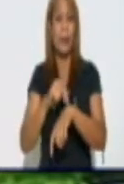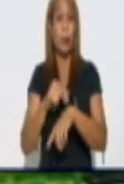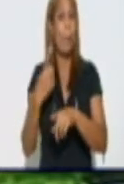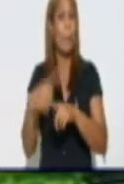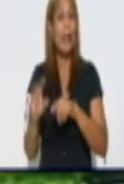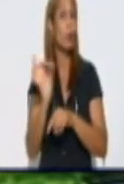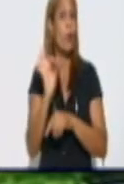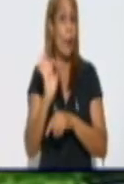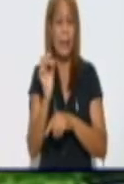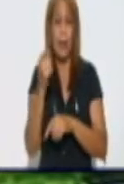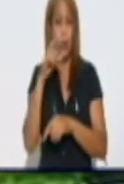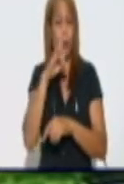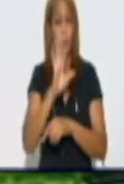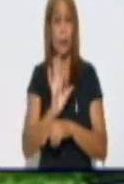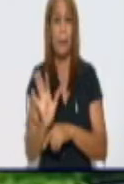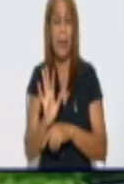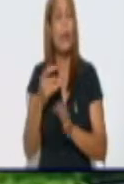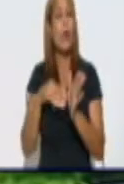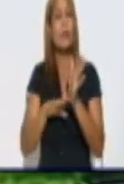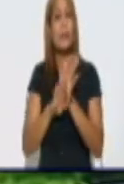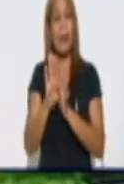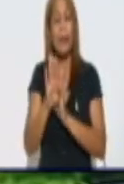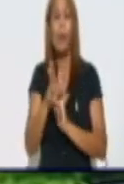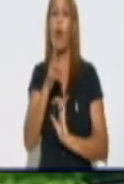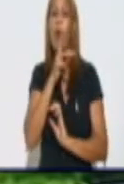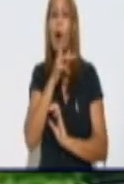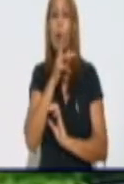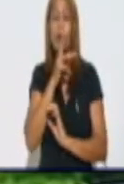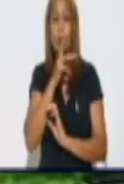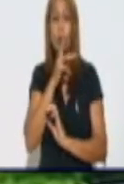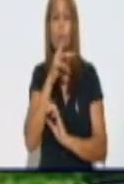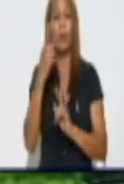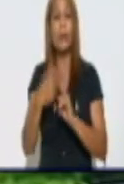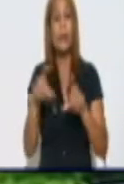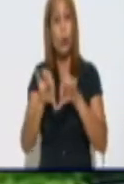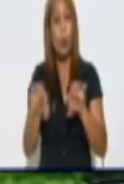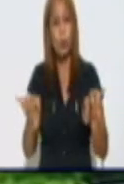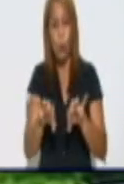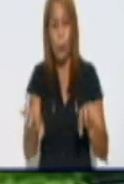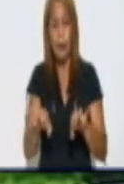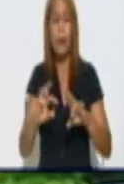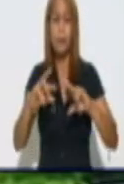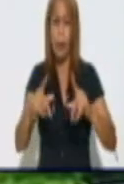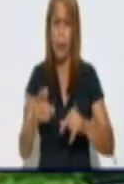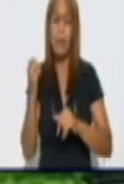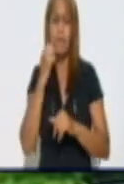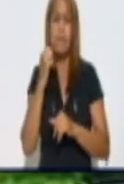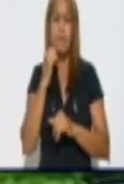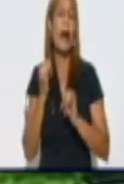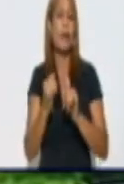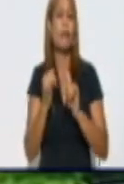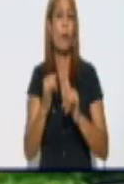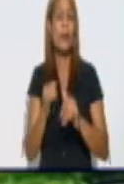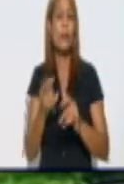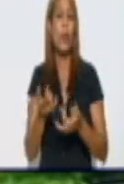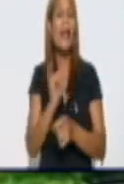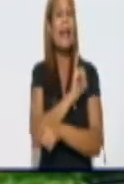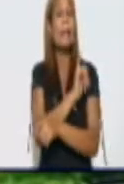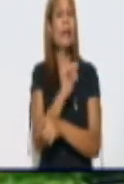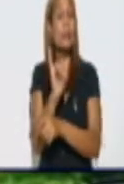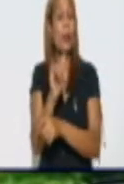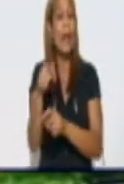terminado aún. Seguimos con Acueducto y Alcantarillado. Vamos a hacer una pausa. Al regreso tenemos más. Estaremos hablando de las inversiones en Bayamo.